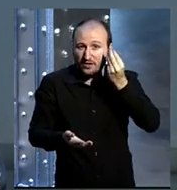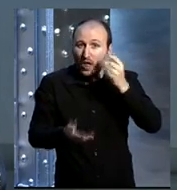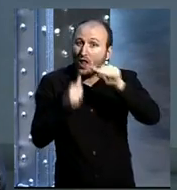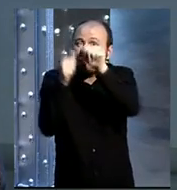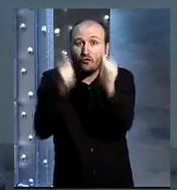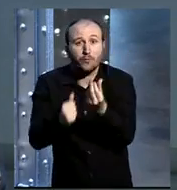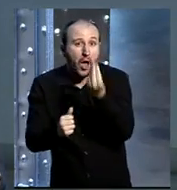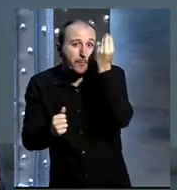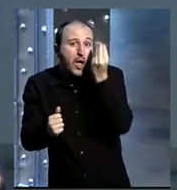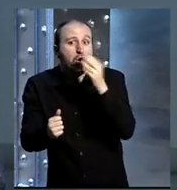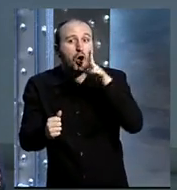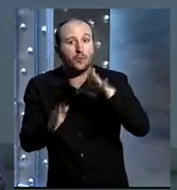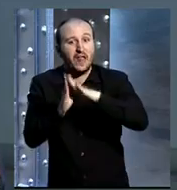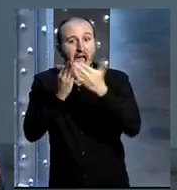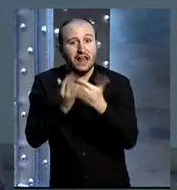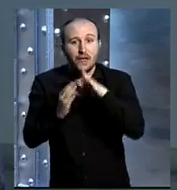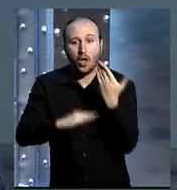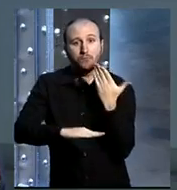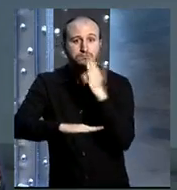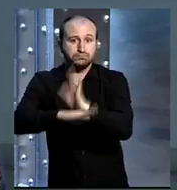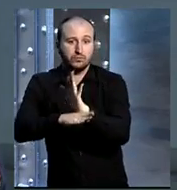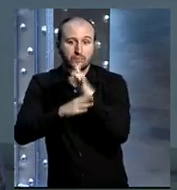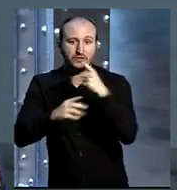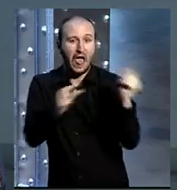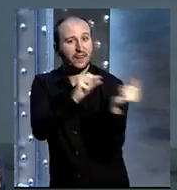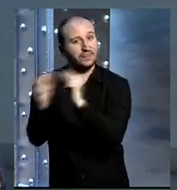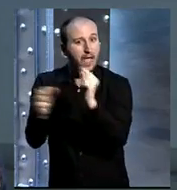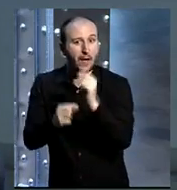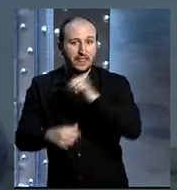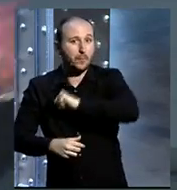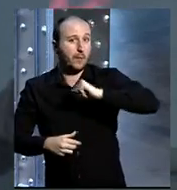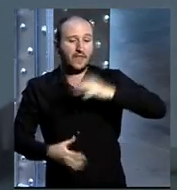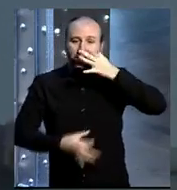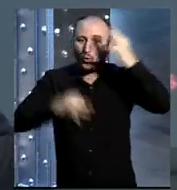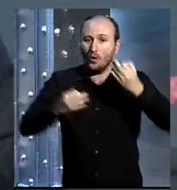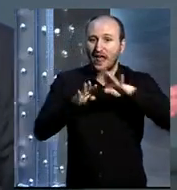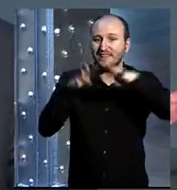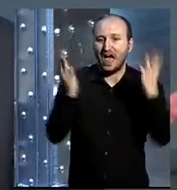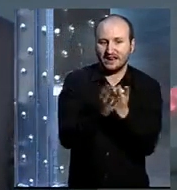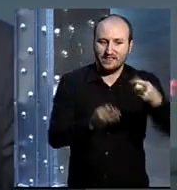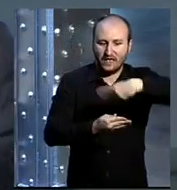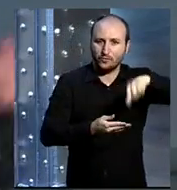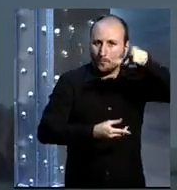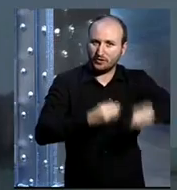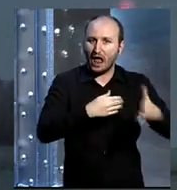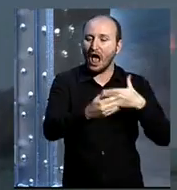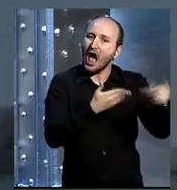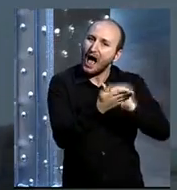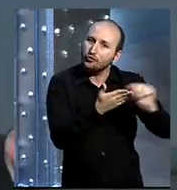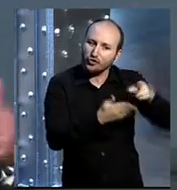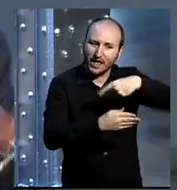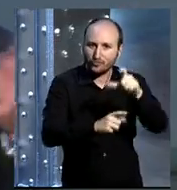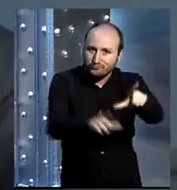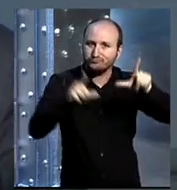procedimiento para presentar un libro que lleva este título, El debate sobre privacidad y seguridad de la red, que sean los propios autores los que hagan un